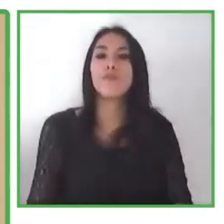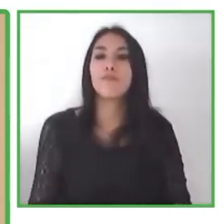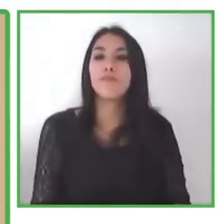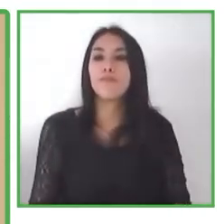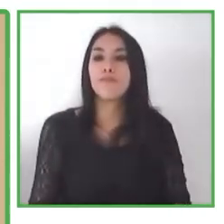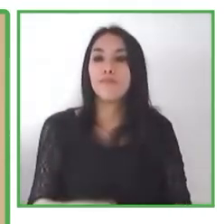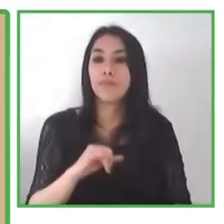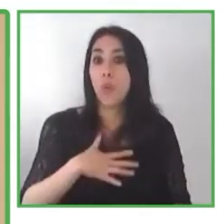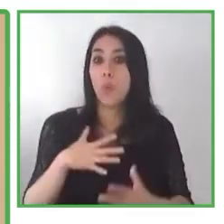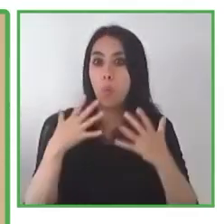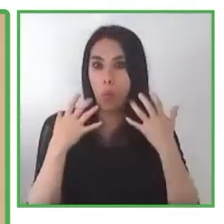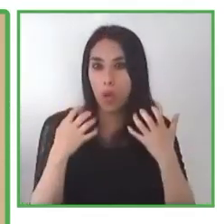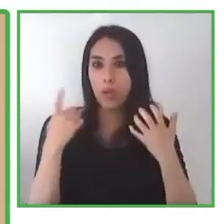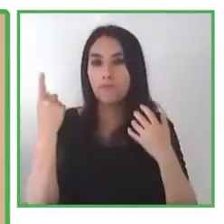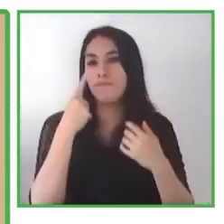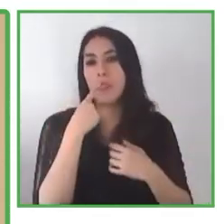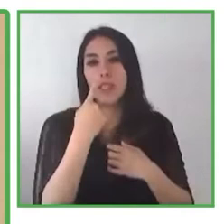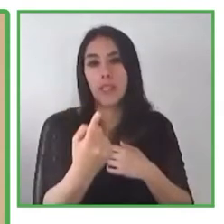para el trabajo digno,